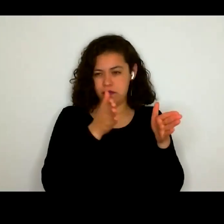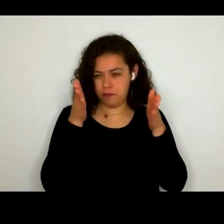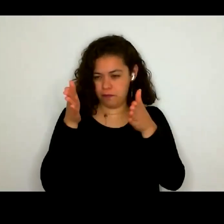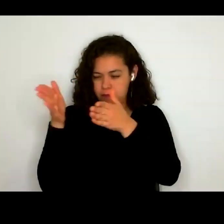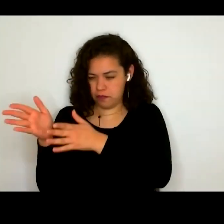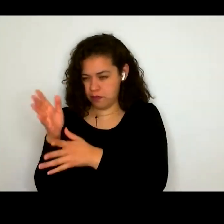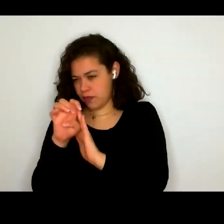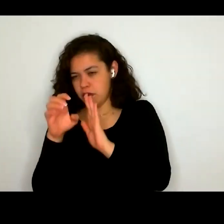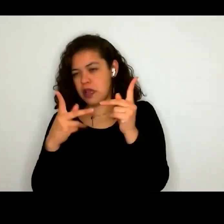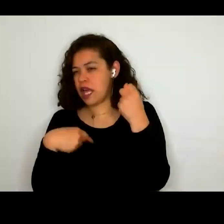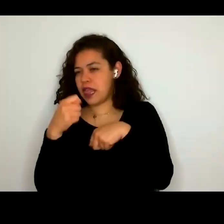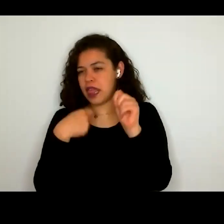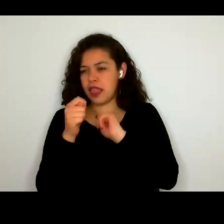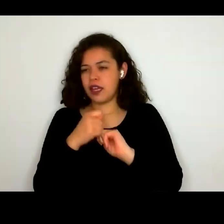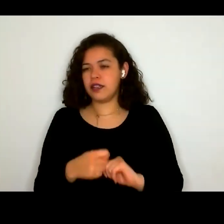una